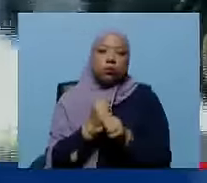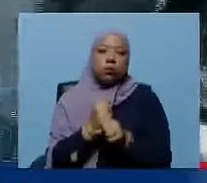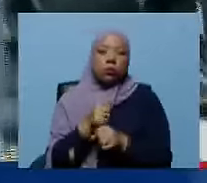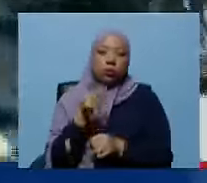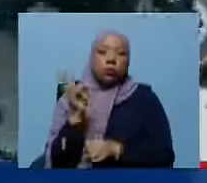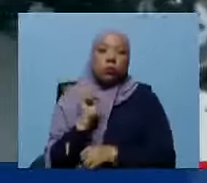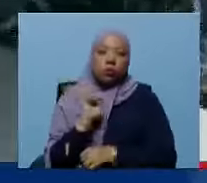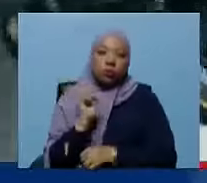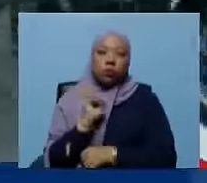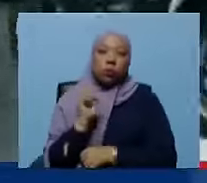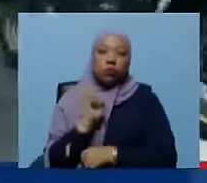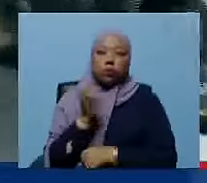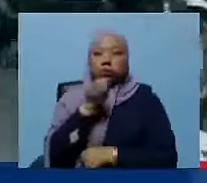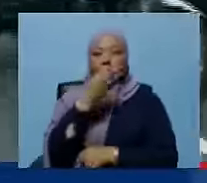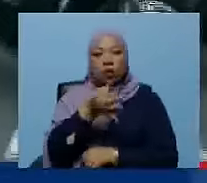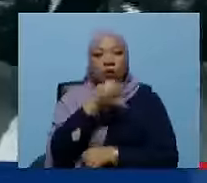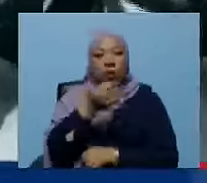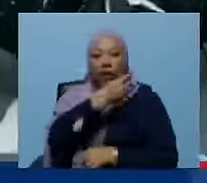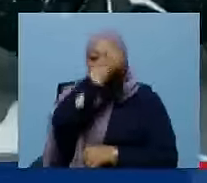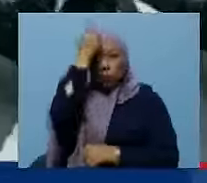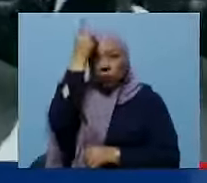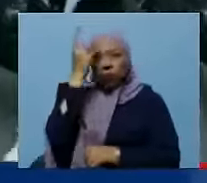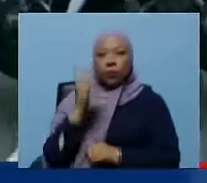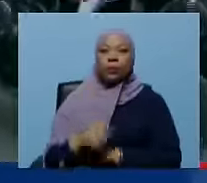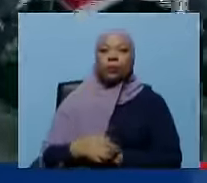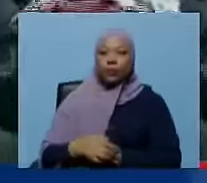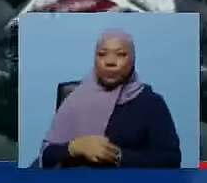Venezuela. Bueno, buenas tardes, Diosdado.